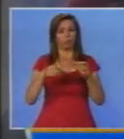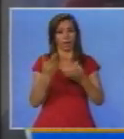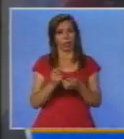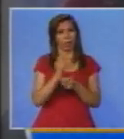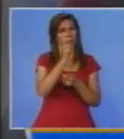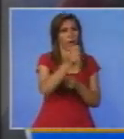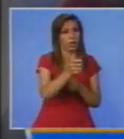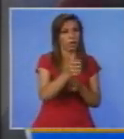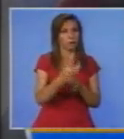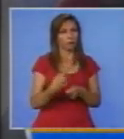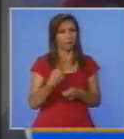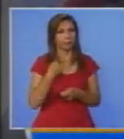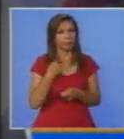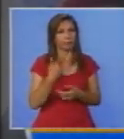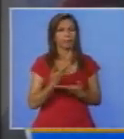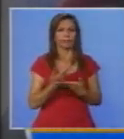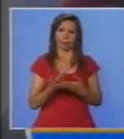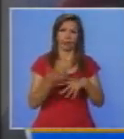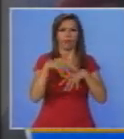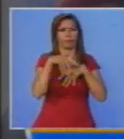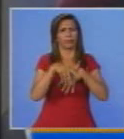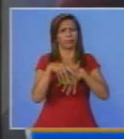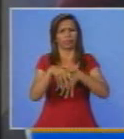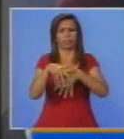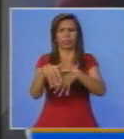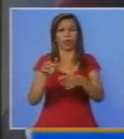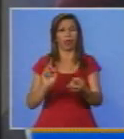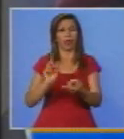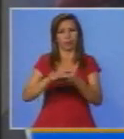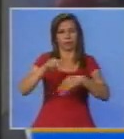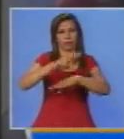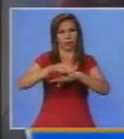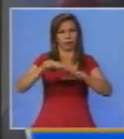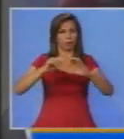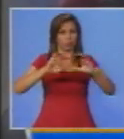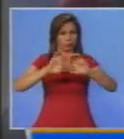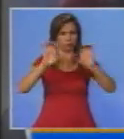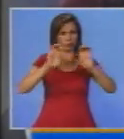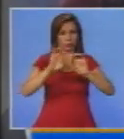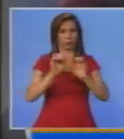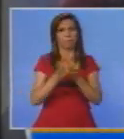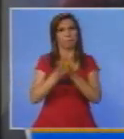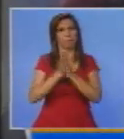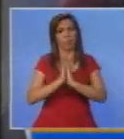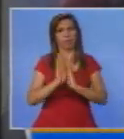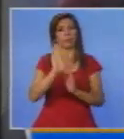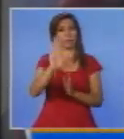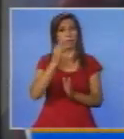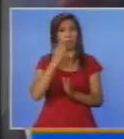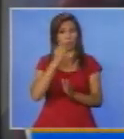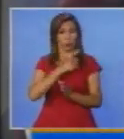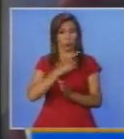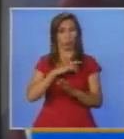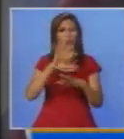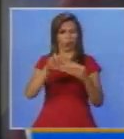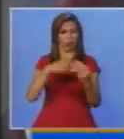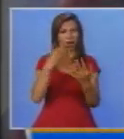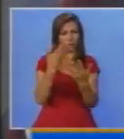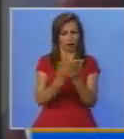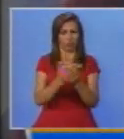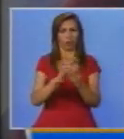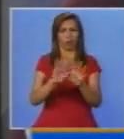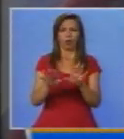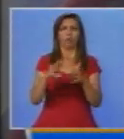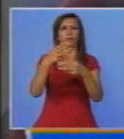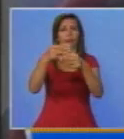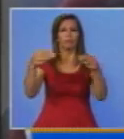Compañías para proponer que se les entregue los bienes de la empresa y de su dueño, hoy detenido, para recuperar